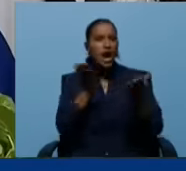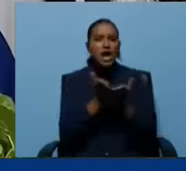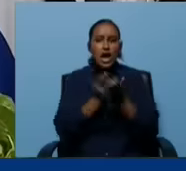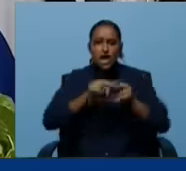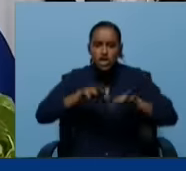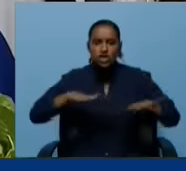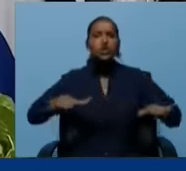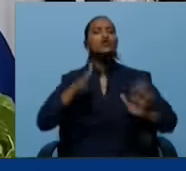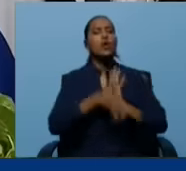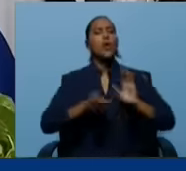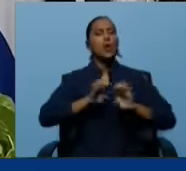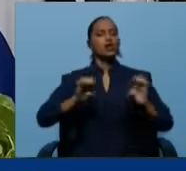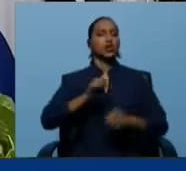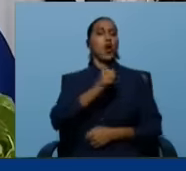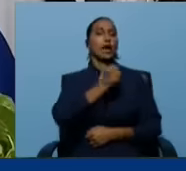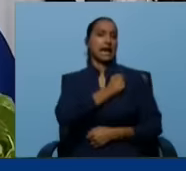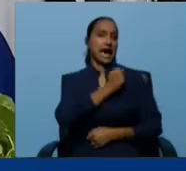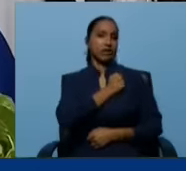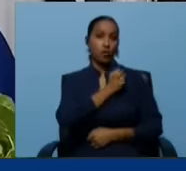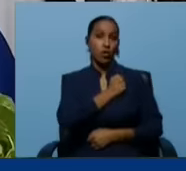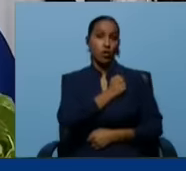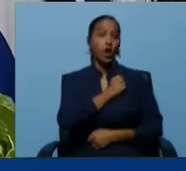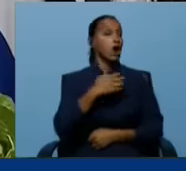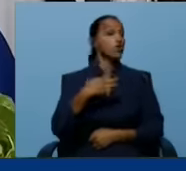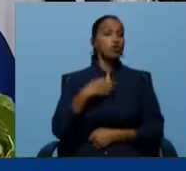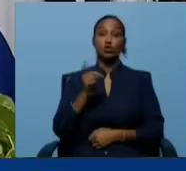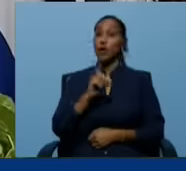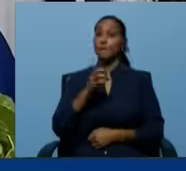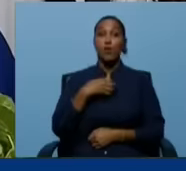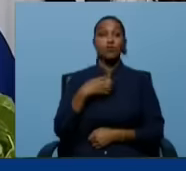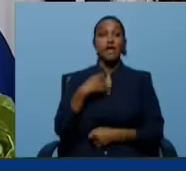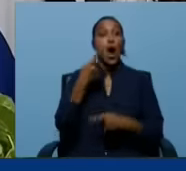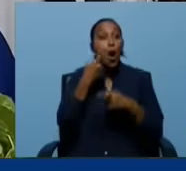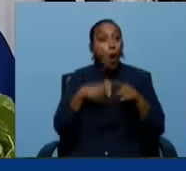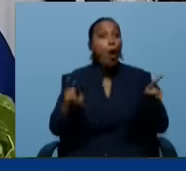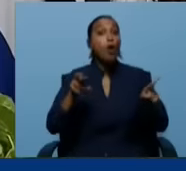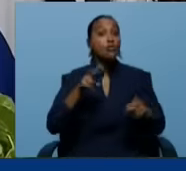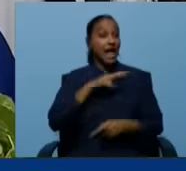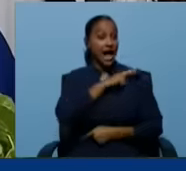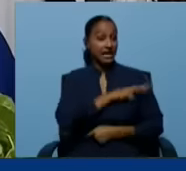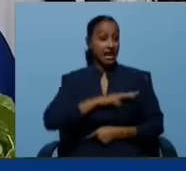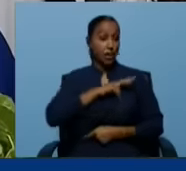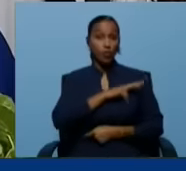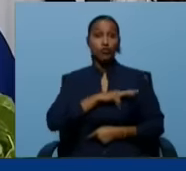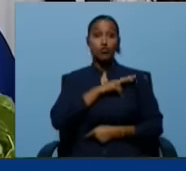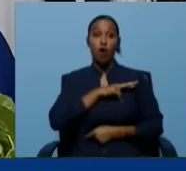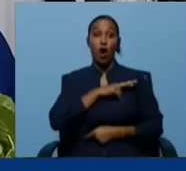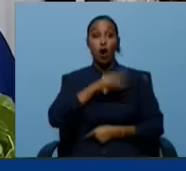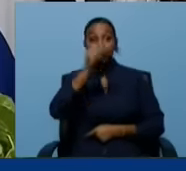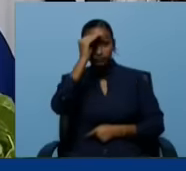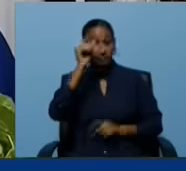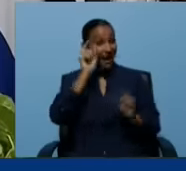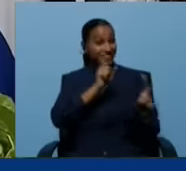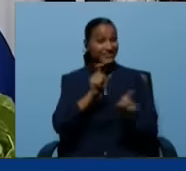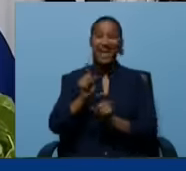impuesta. No se podía practicar otra religión. Estaban prohibidas las otras